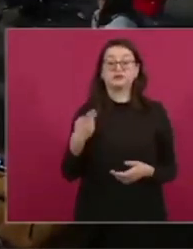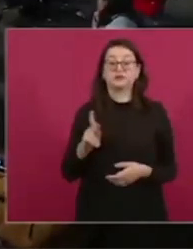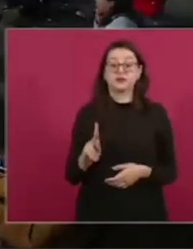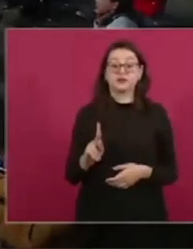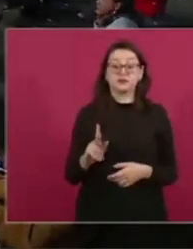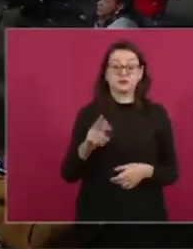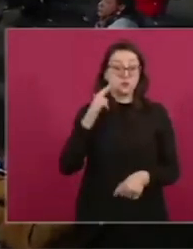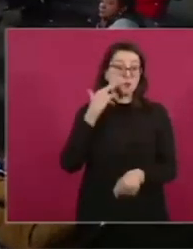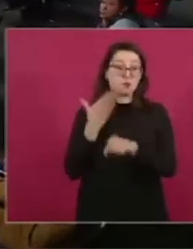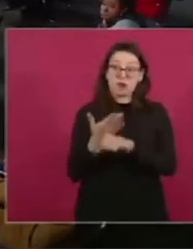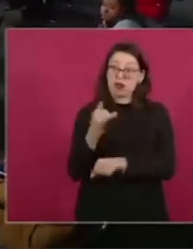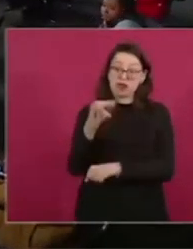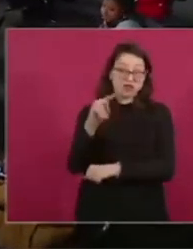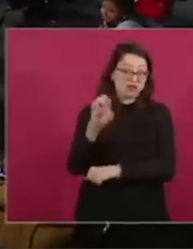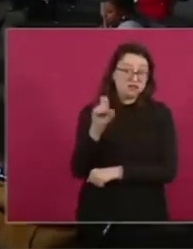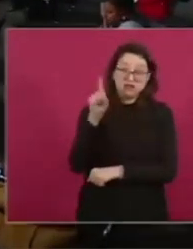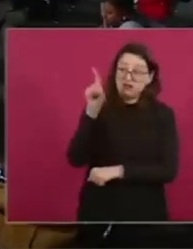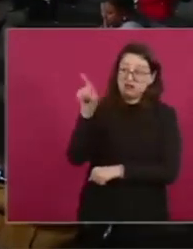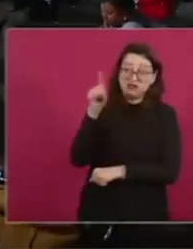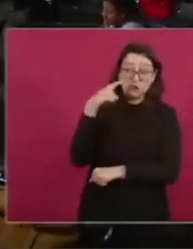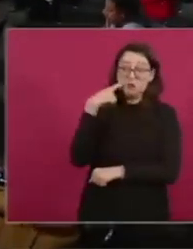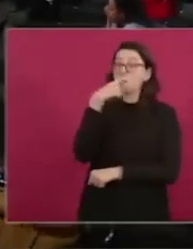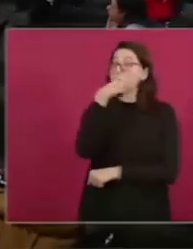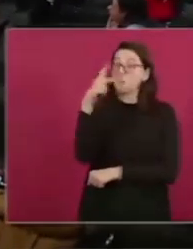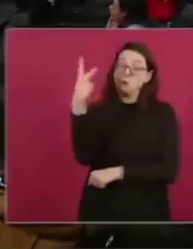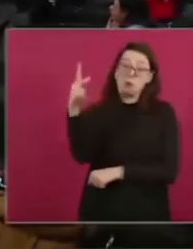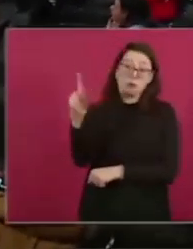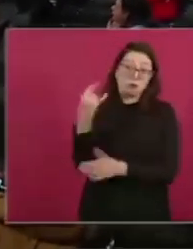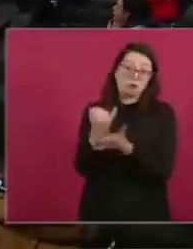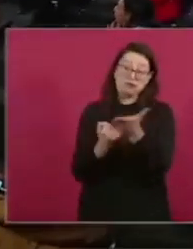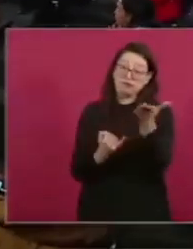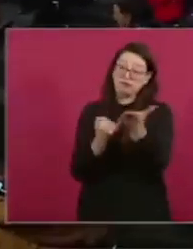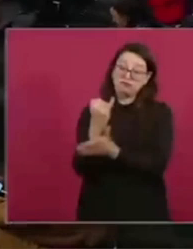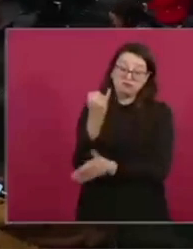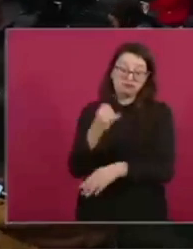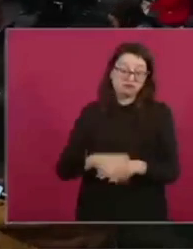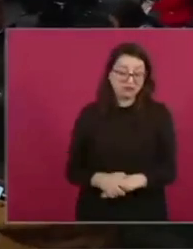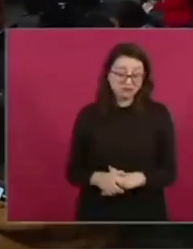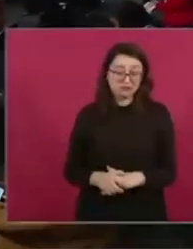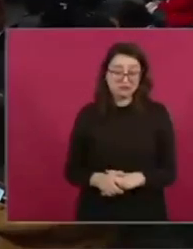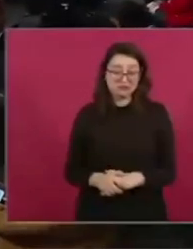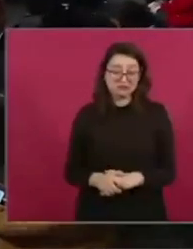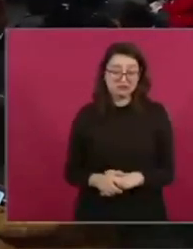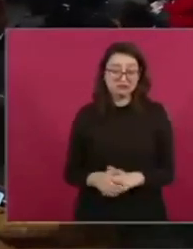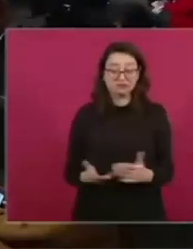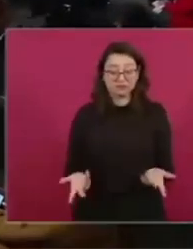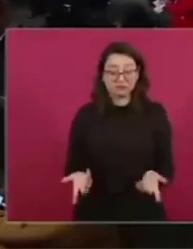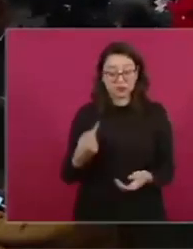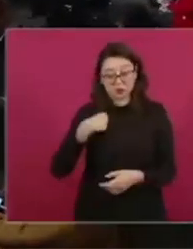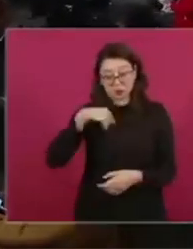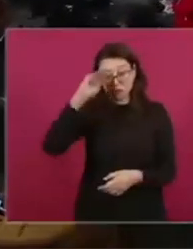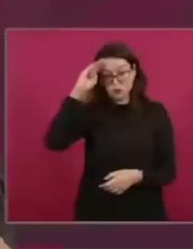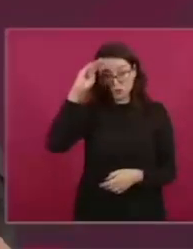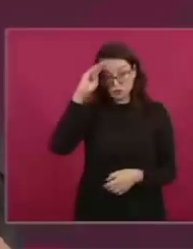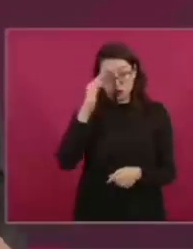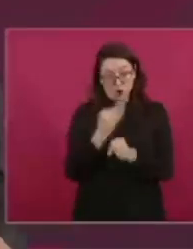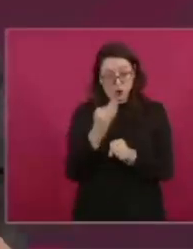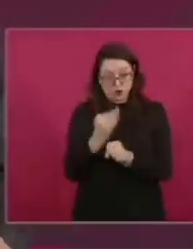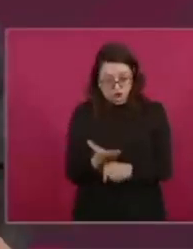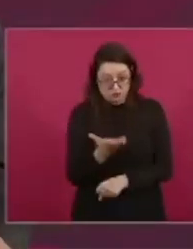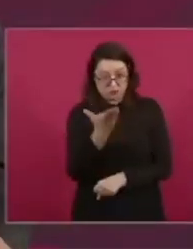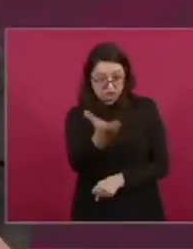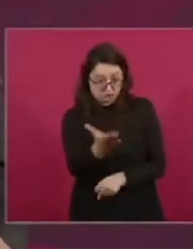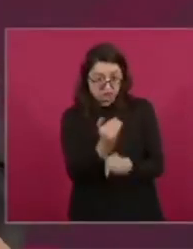tiene que ver con el Instituto Electoral y yo creo que con la investigación de ustedes y